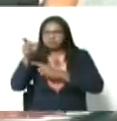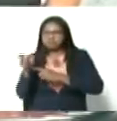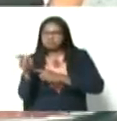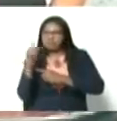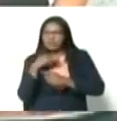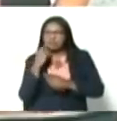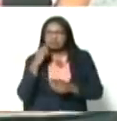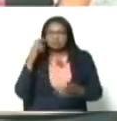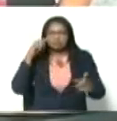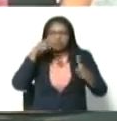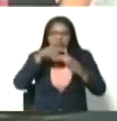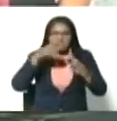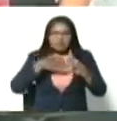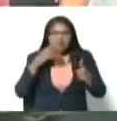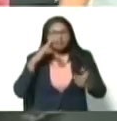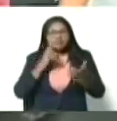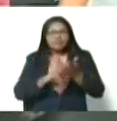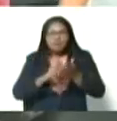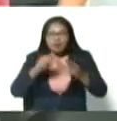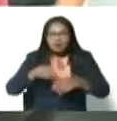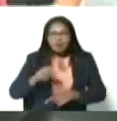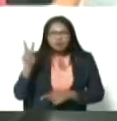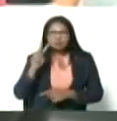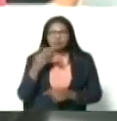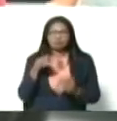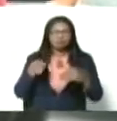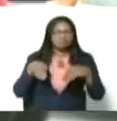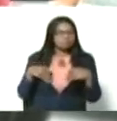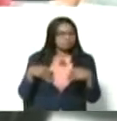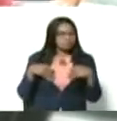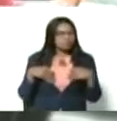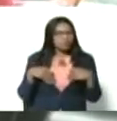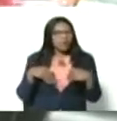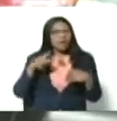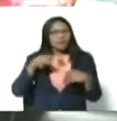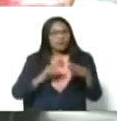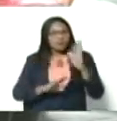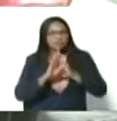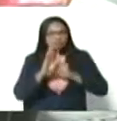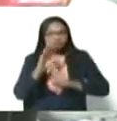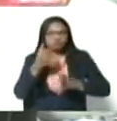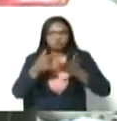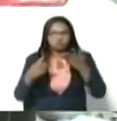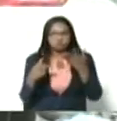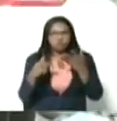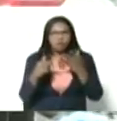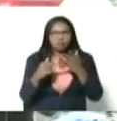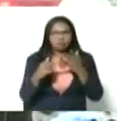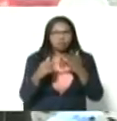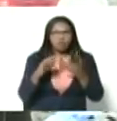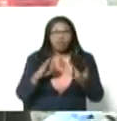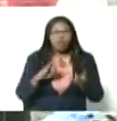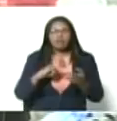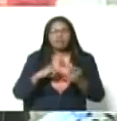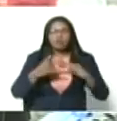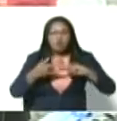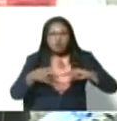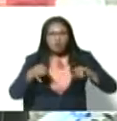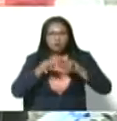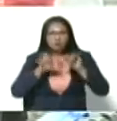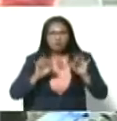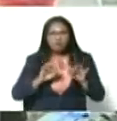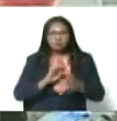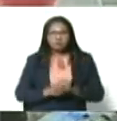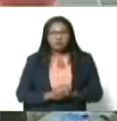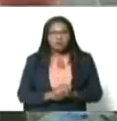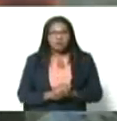en el país, que creen en Venezuela, se han quedado, han desarrollado productos, han desarrollado tecnología que hoy se pone de manifiesto